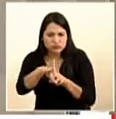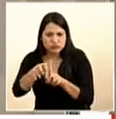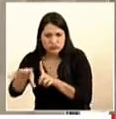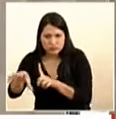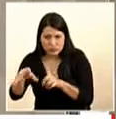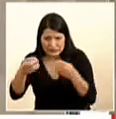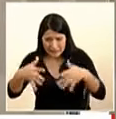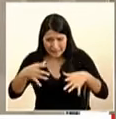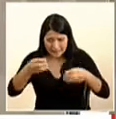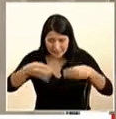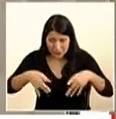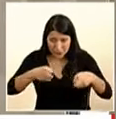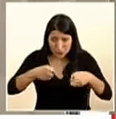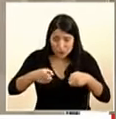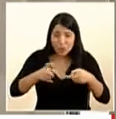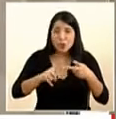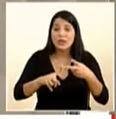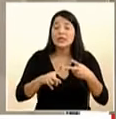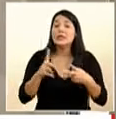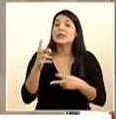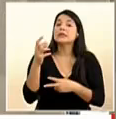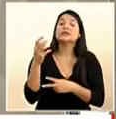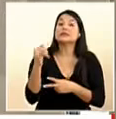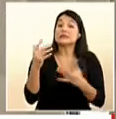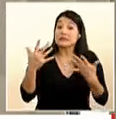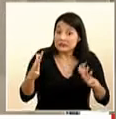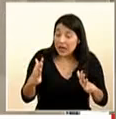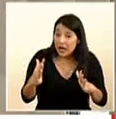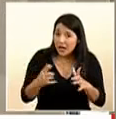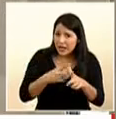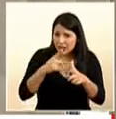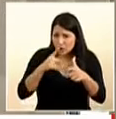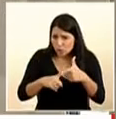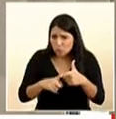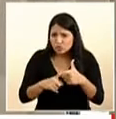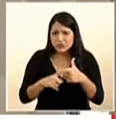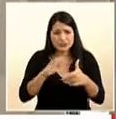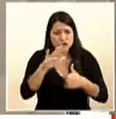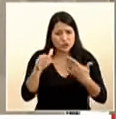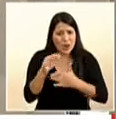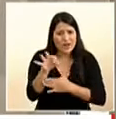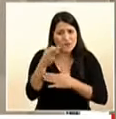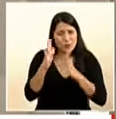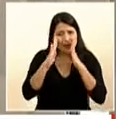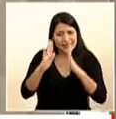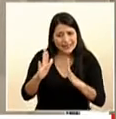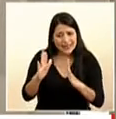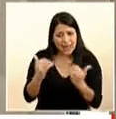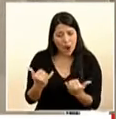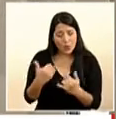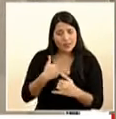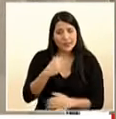comunitario habría algún cambio en los protocolos implementa la caja costarricense de seguro social